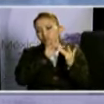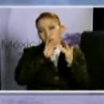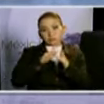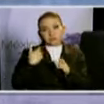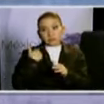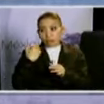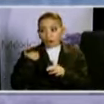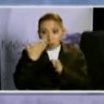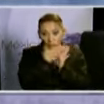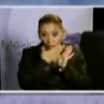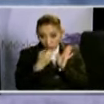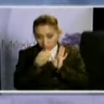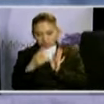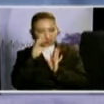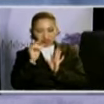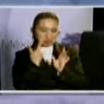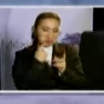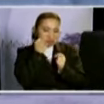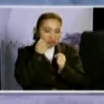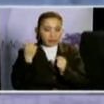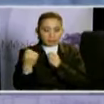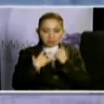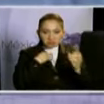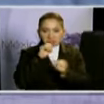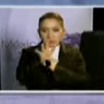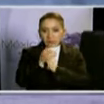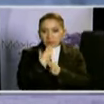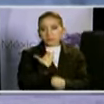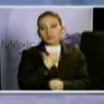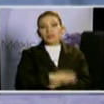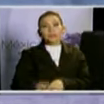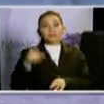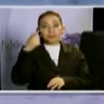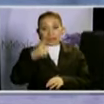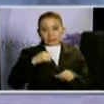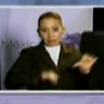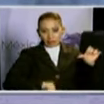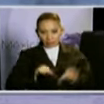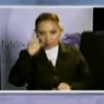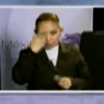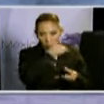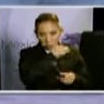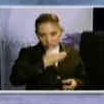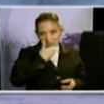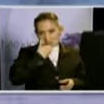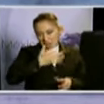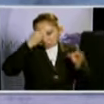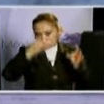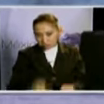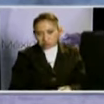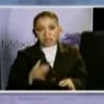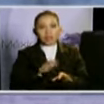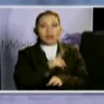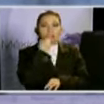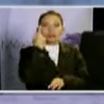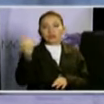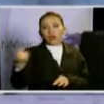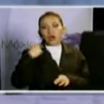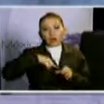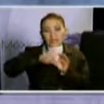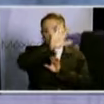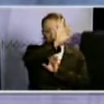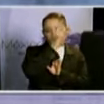necesariamente respetar el formato. La dinámica que se ha planteado por parte de los organizadores me parece muy adecuada. Son